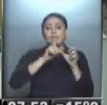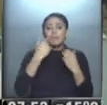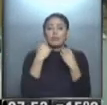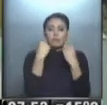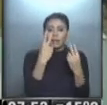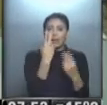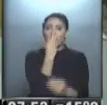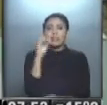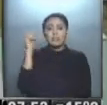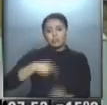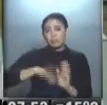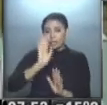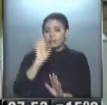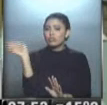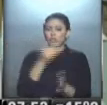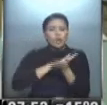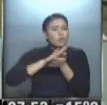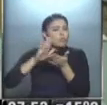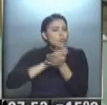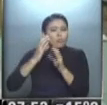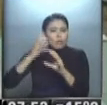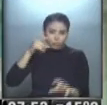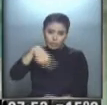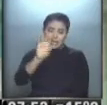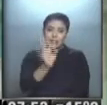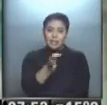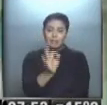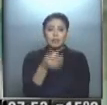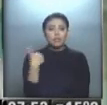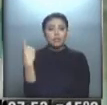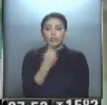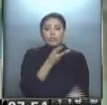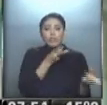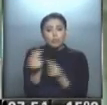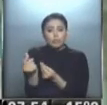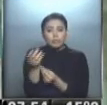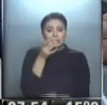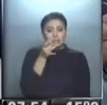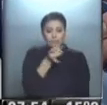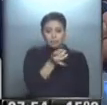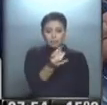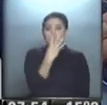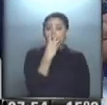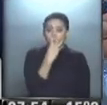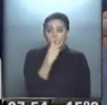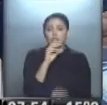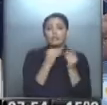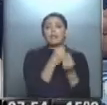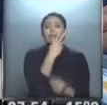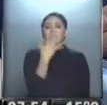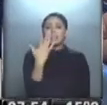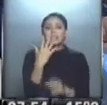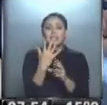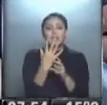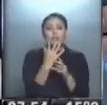en un 40%. En este caso, todas 0 kilómetros, como ustedes saben, hemos adquirido el ferrocarril Sarmiento, 25 unidades de 9